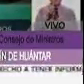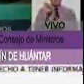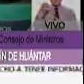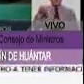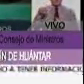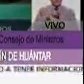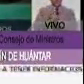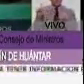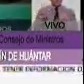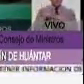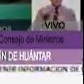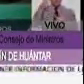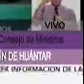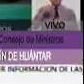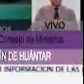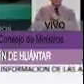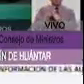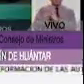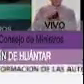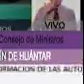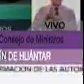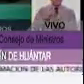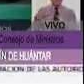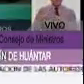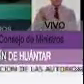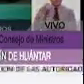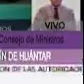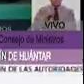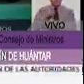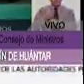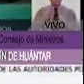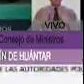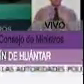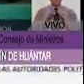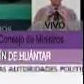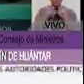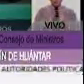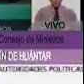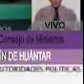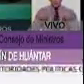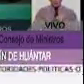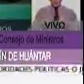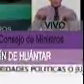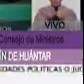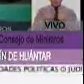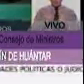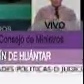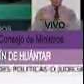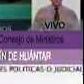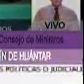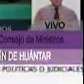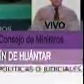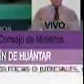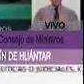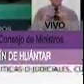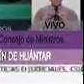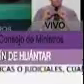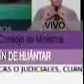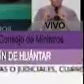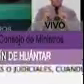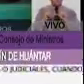ninguna contingencia respecto a su actuación. Y seguiremos aún con estas circunstancias,